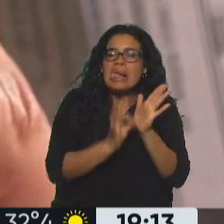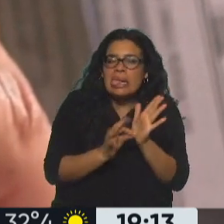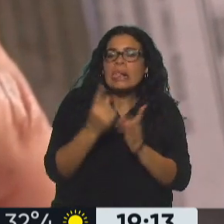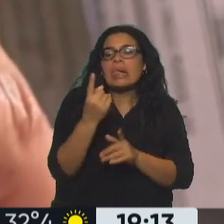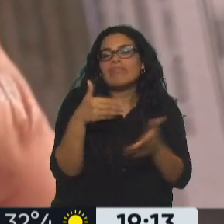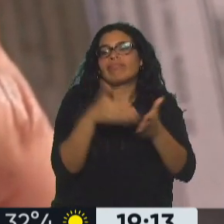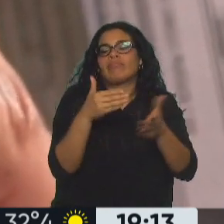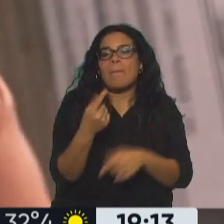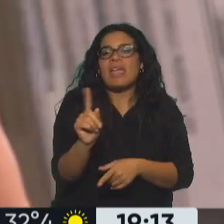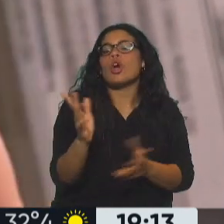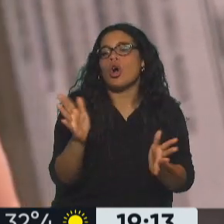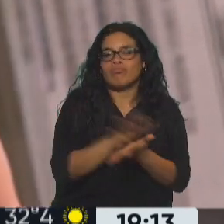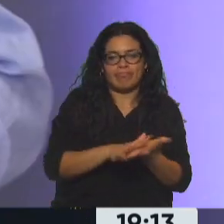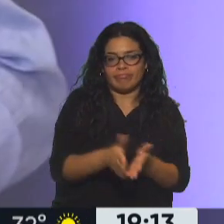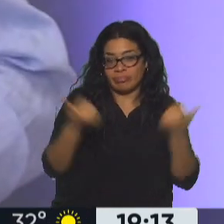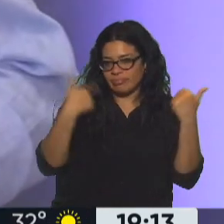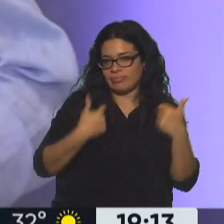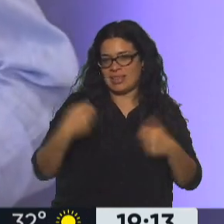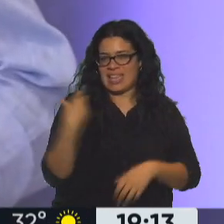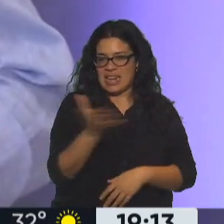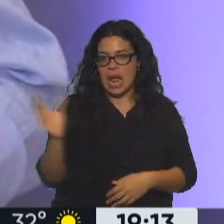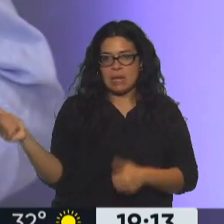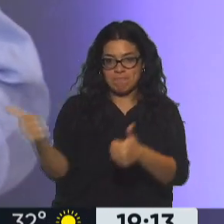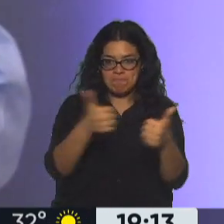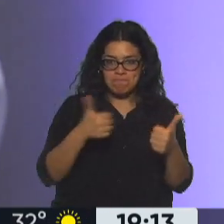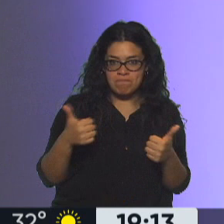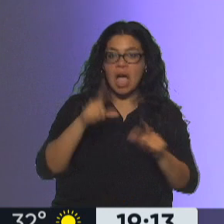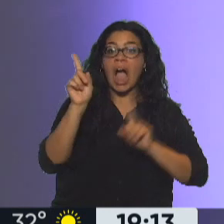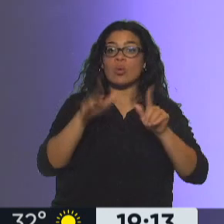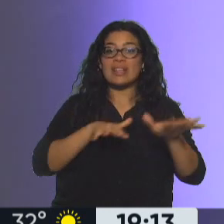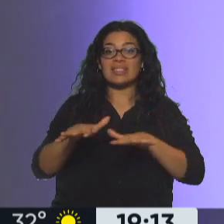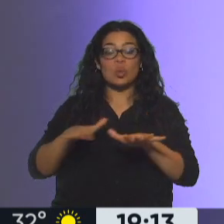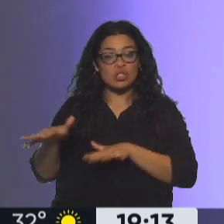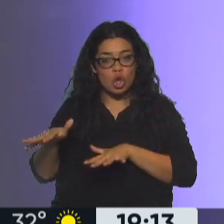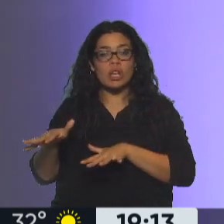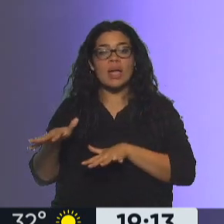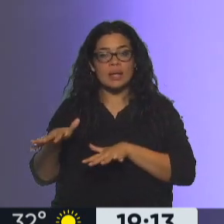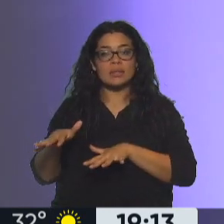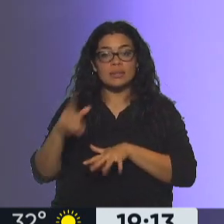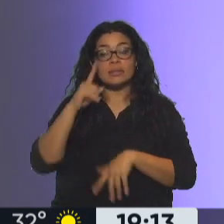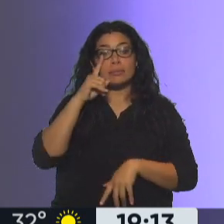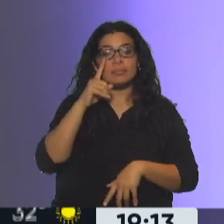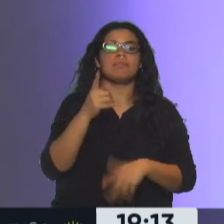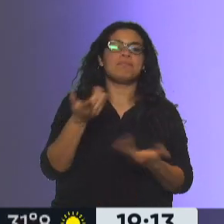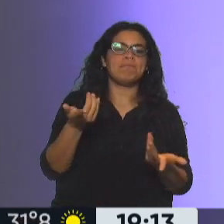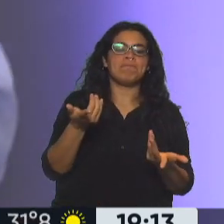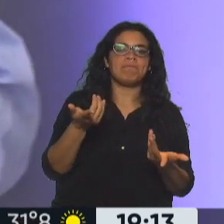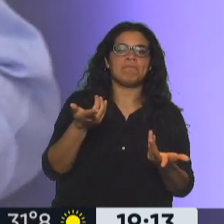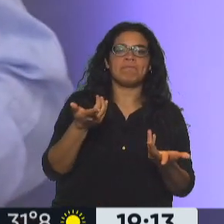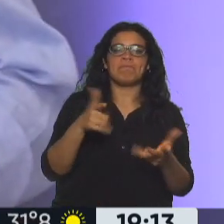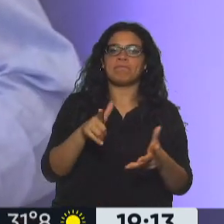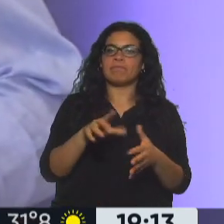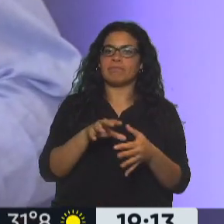podido, sí, detectar algunas situaciones que fueron oportunamente informadas y denunciadas